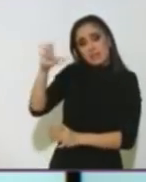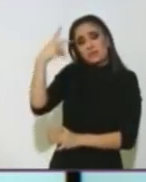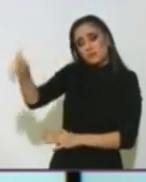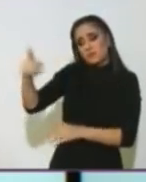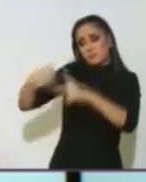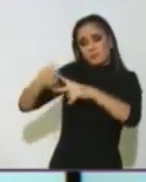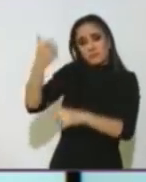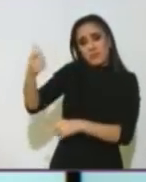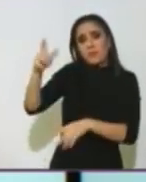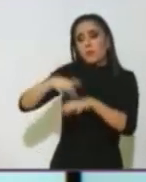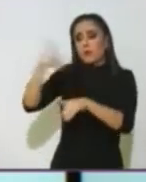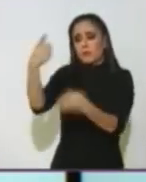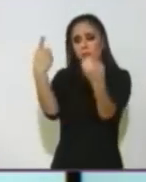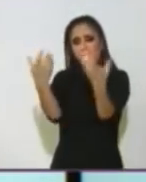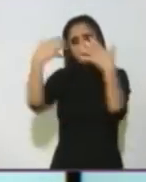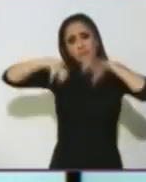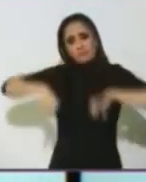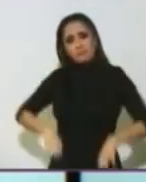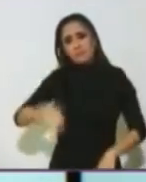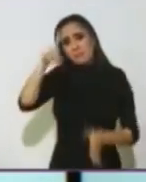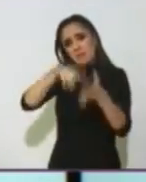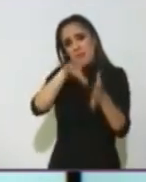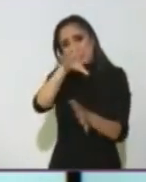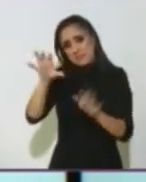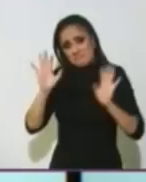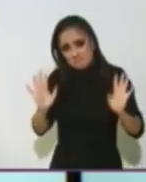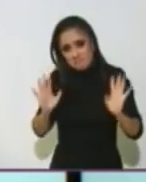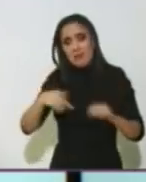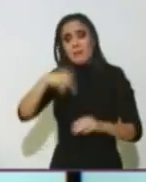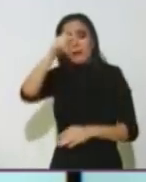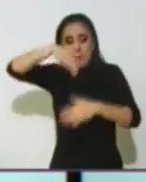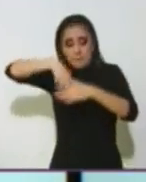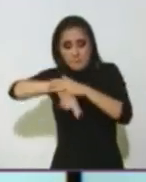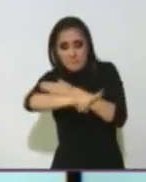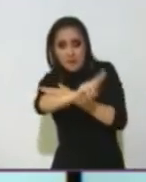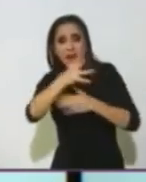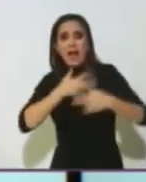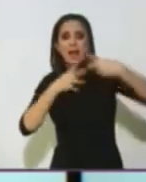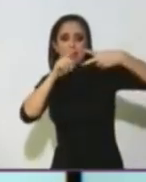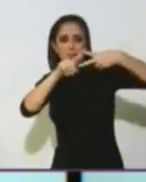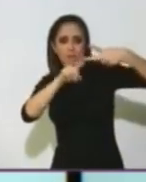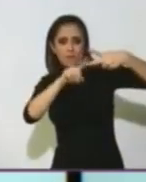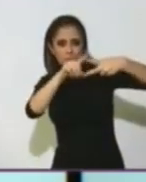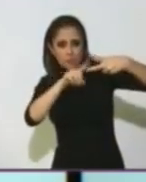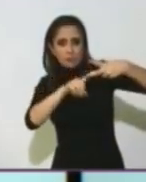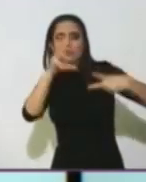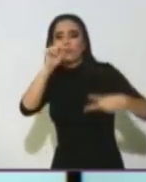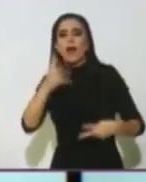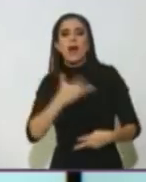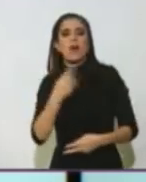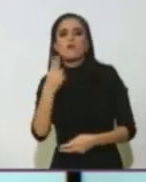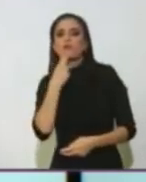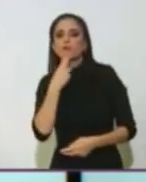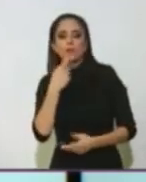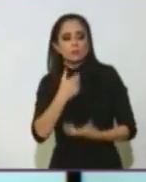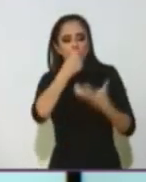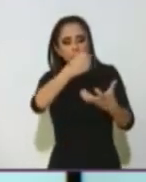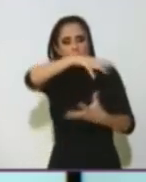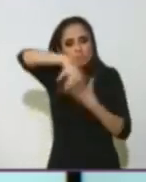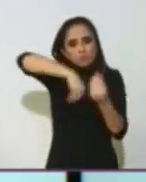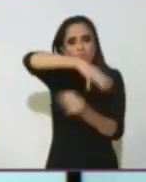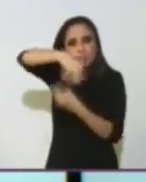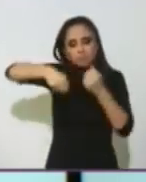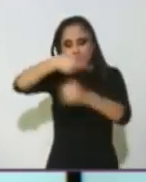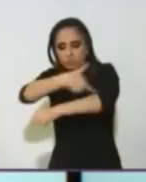se van a quedar con 1500 pero el metro tiene dos activos que no se han usado no le han dado la capacidad de